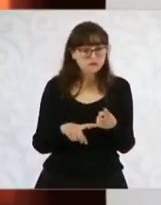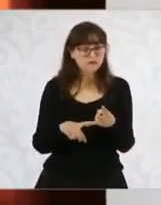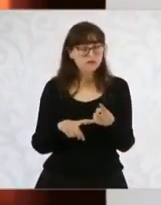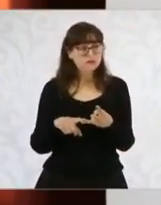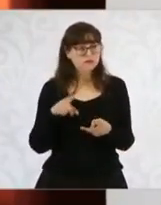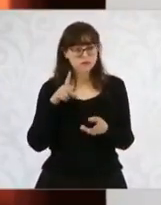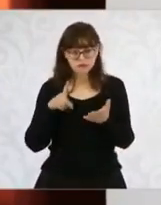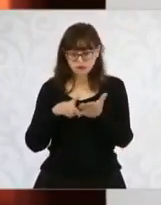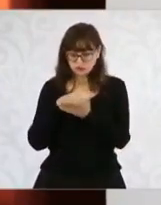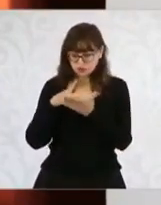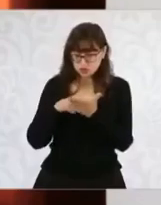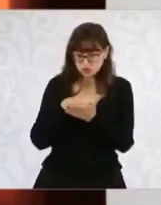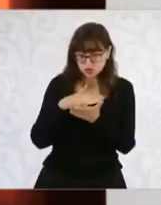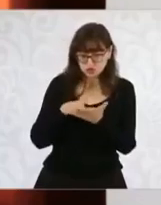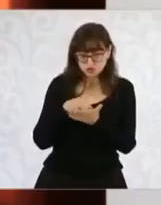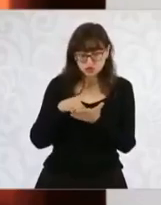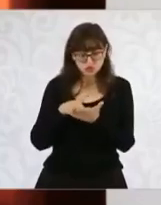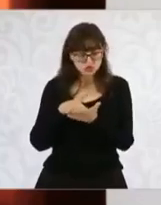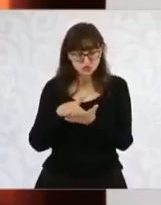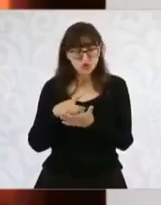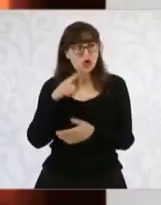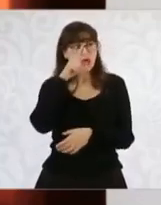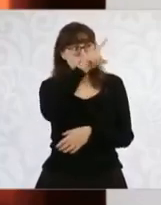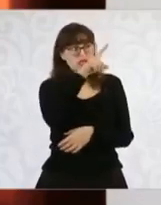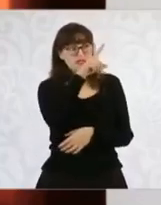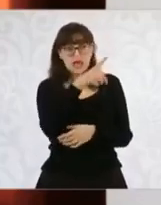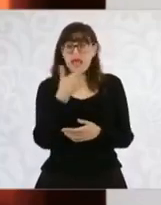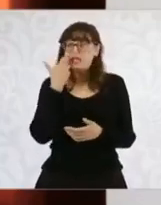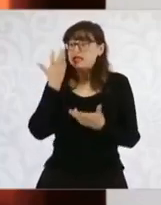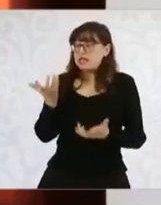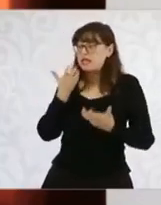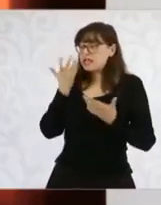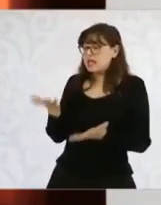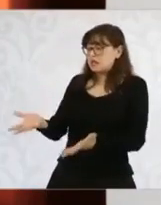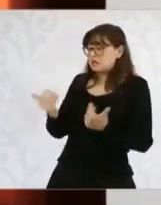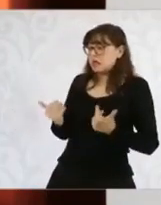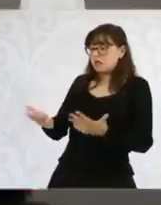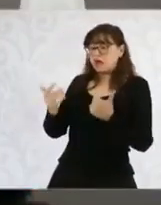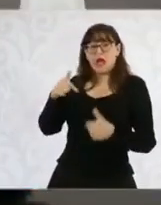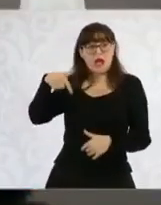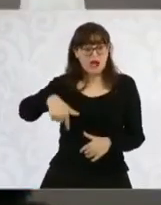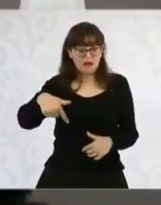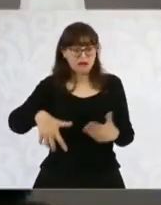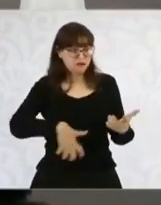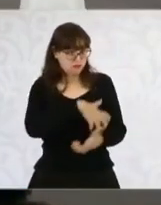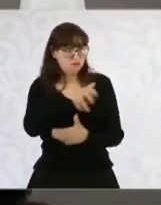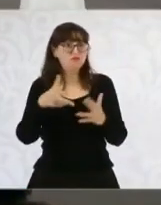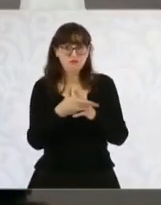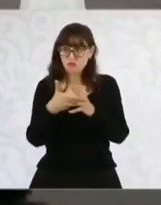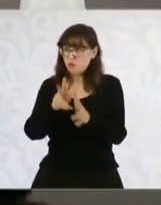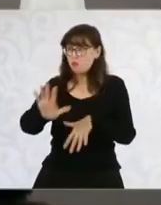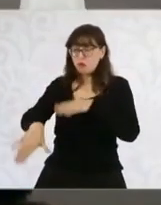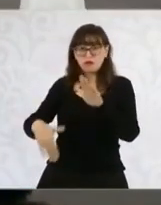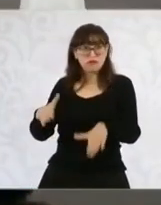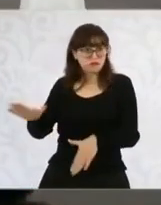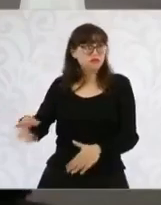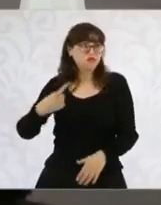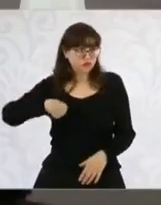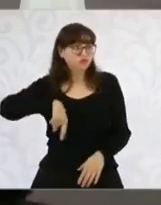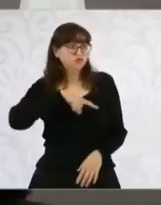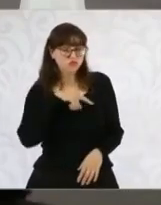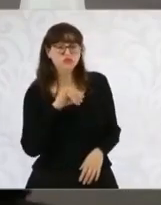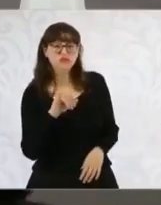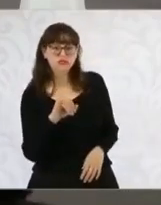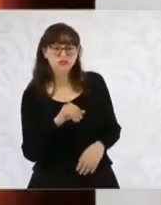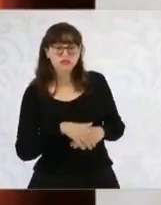de su país Lamentablemente lo ponemos nosotros presidente Trump no es